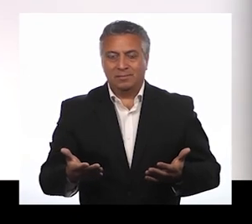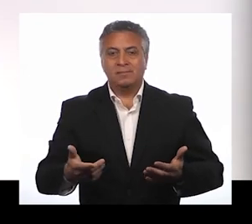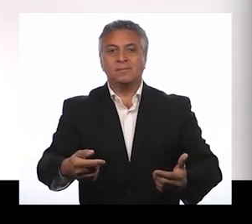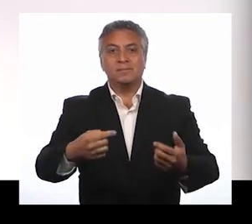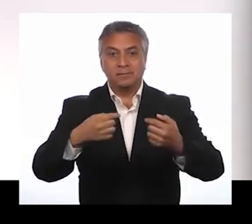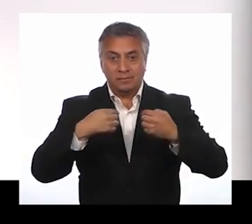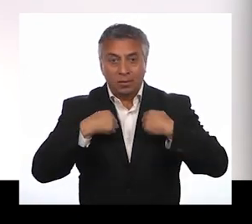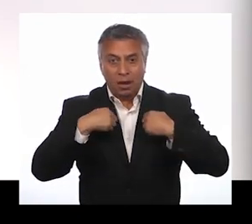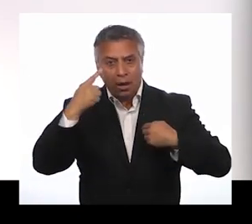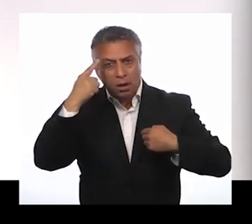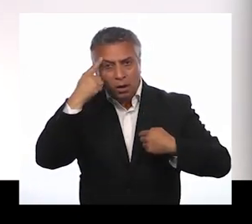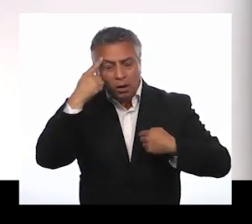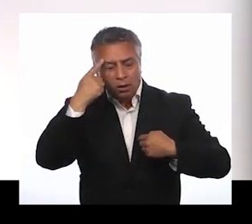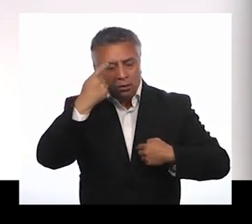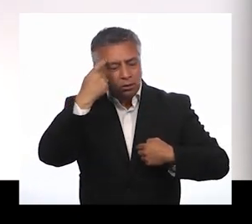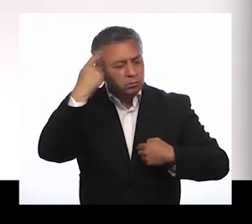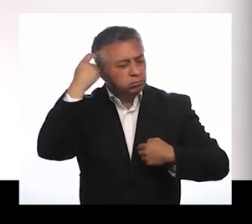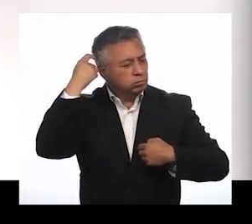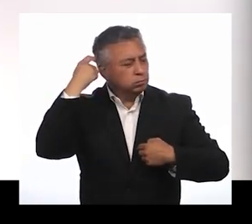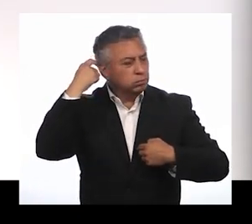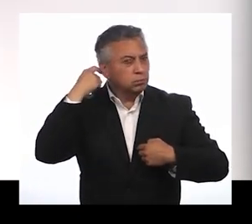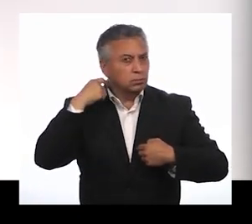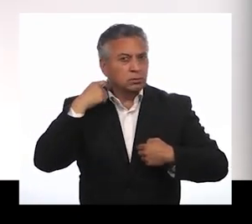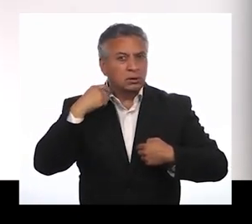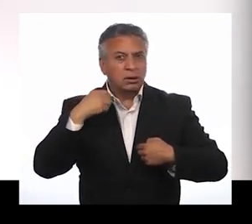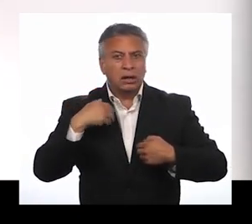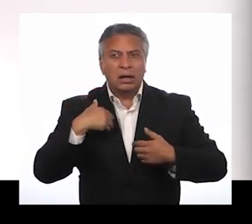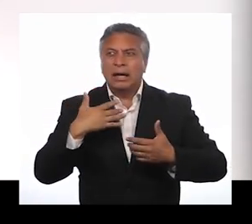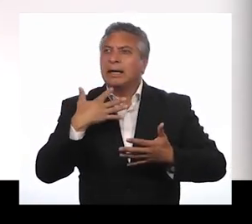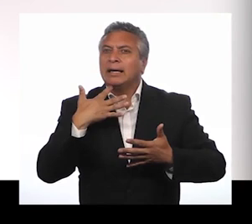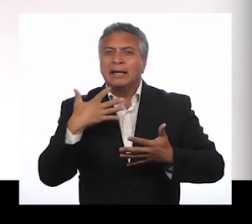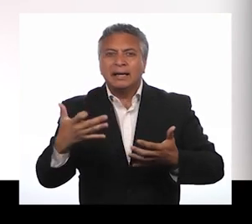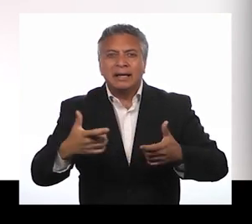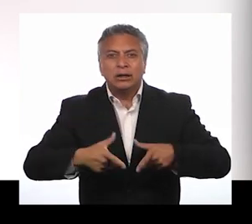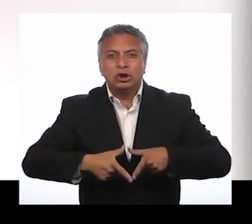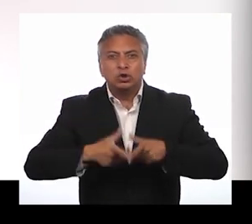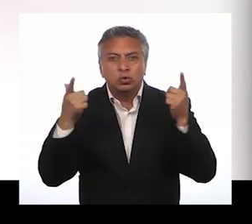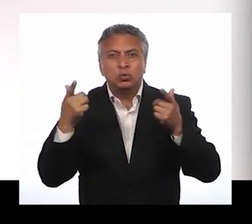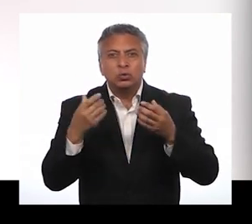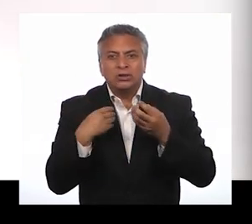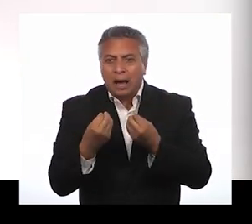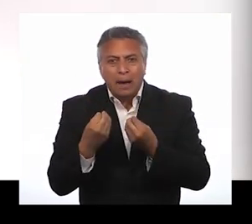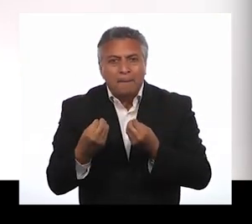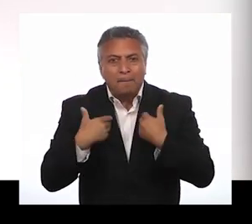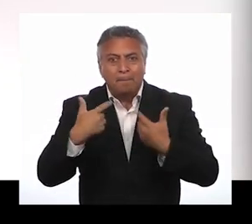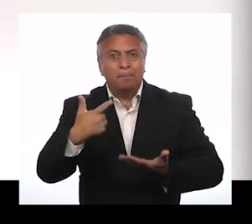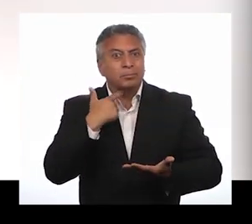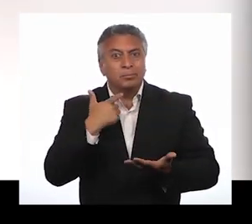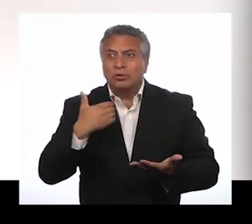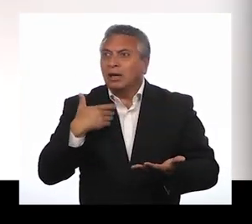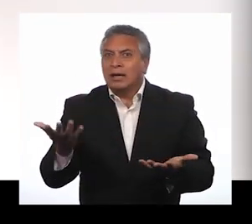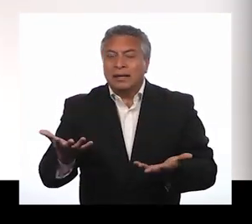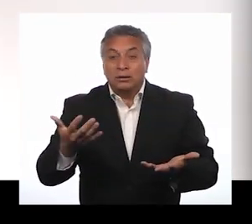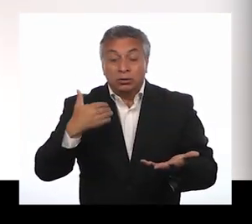en mi subconsciente dije, ¿qué chucha me pasó? Así como que no